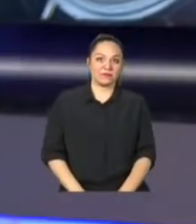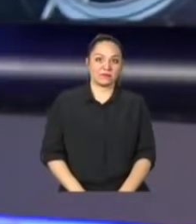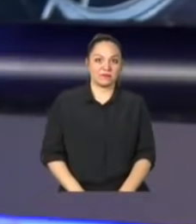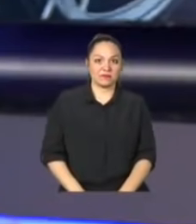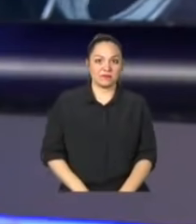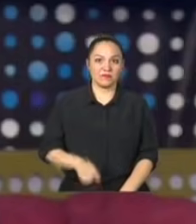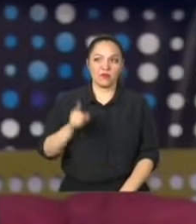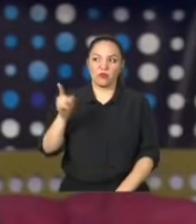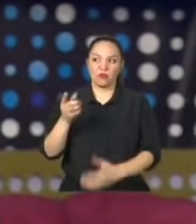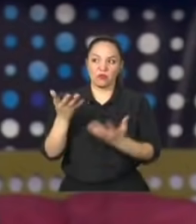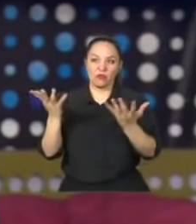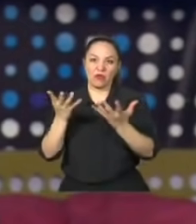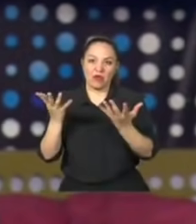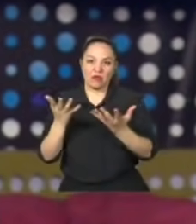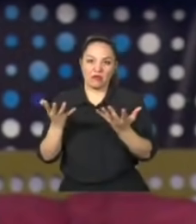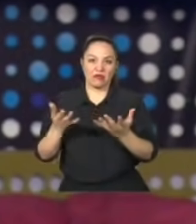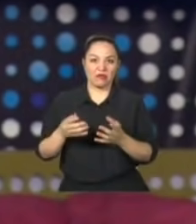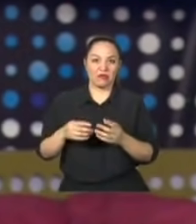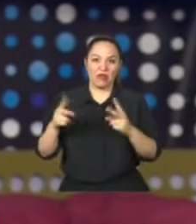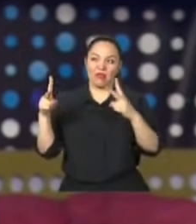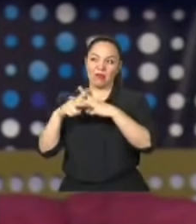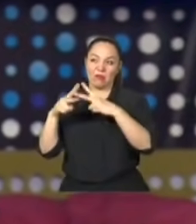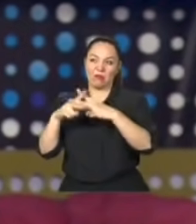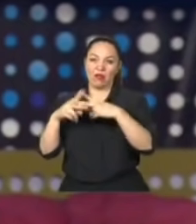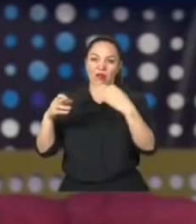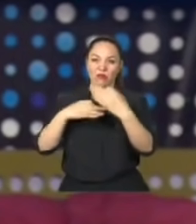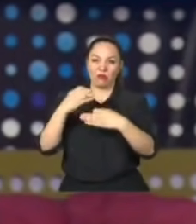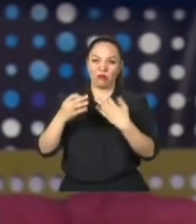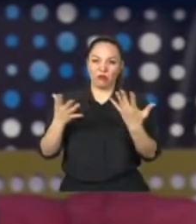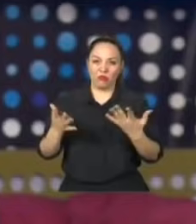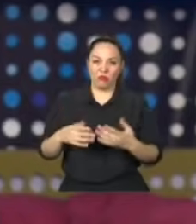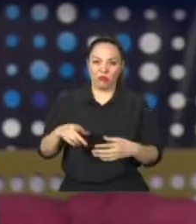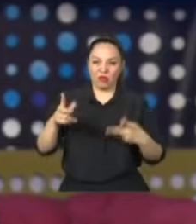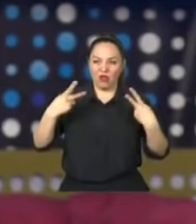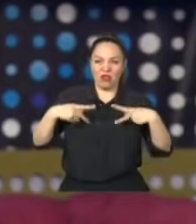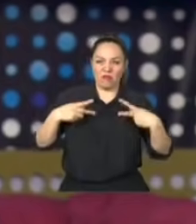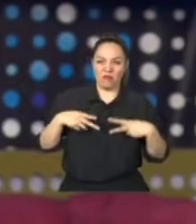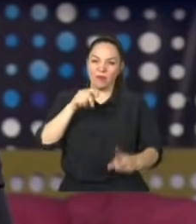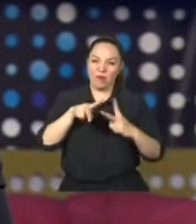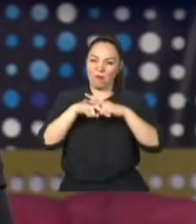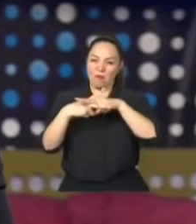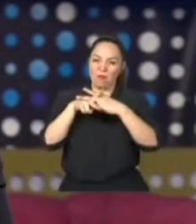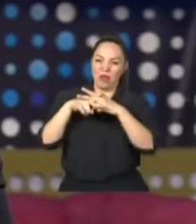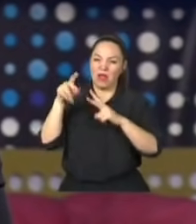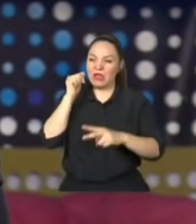hiciste, que peleaste con Blue Demon, que peleaste con todo eso. Para eso la gente no quiere eso.